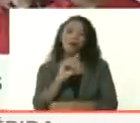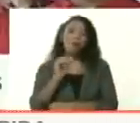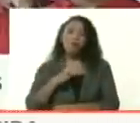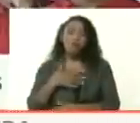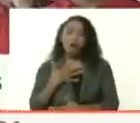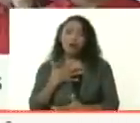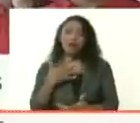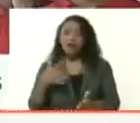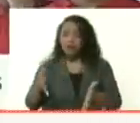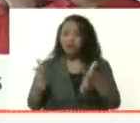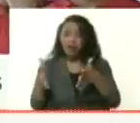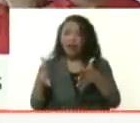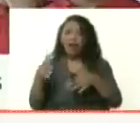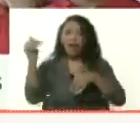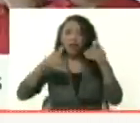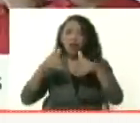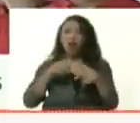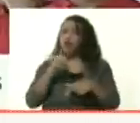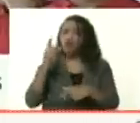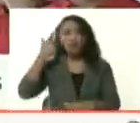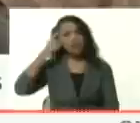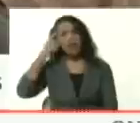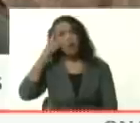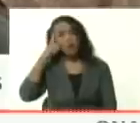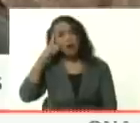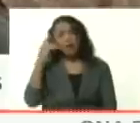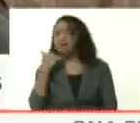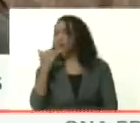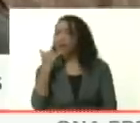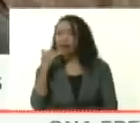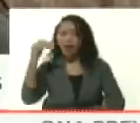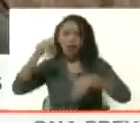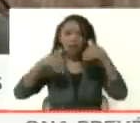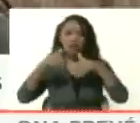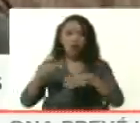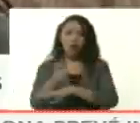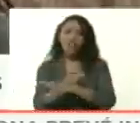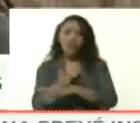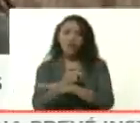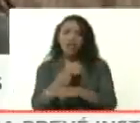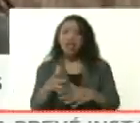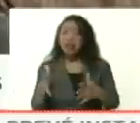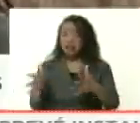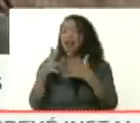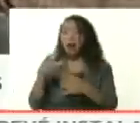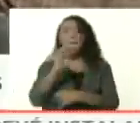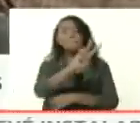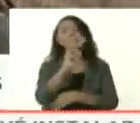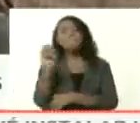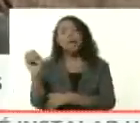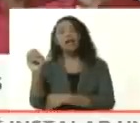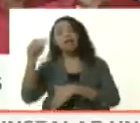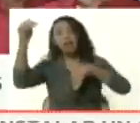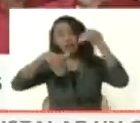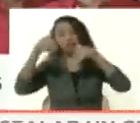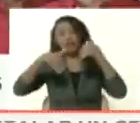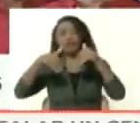Ellos no dijeron, Gladys, ¿tú no te acuerdas cuando, previo a las elecciones de gobernadores, que dijeron que iban a ganar 20 elecciones? Y